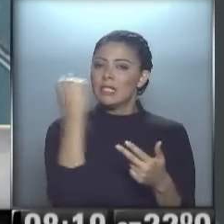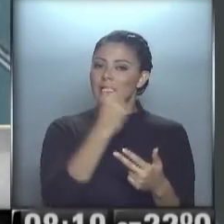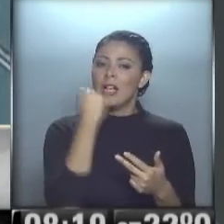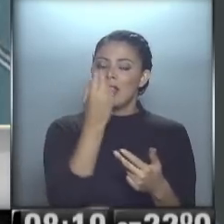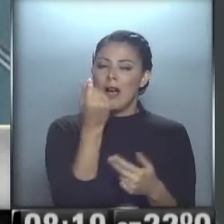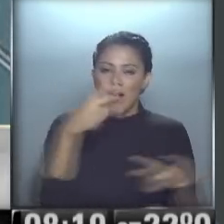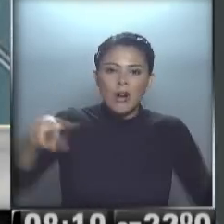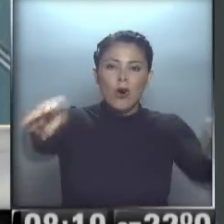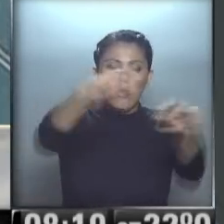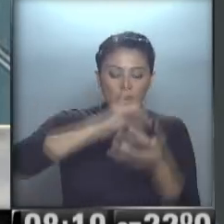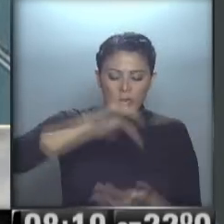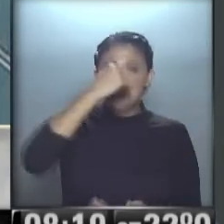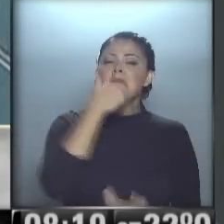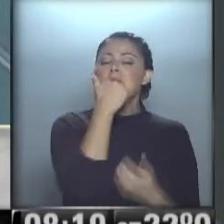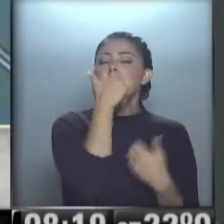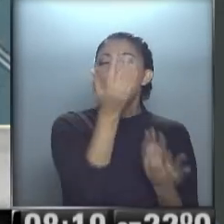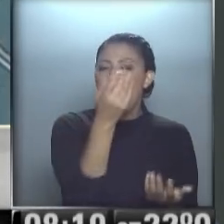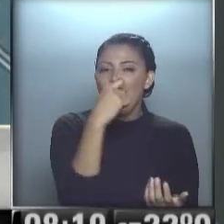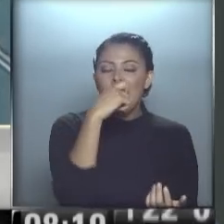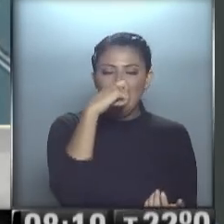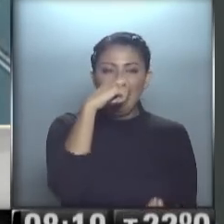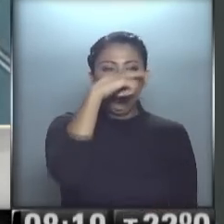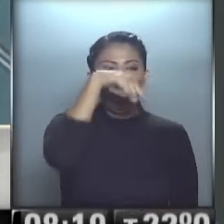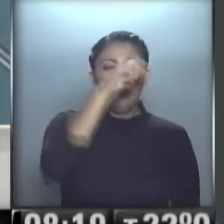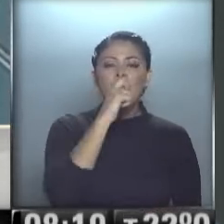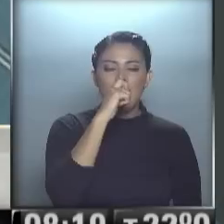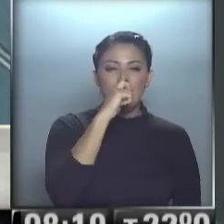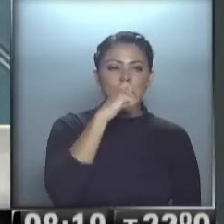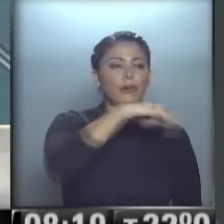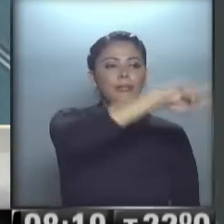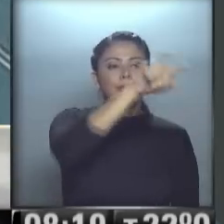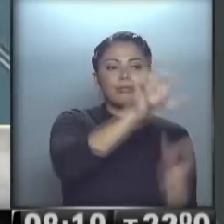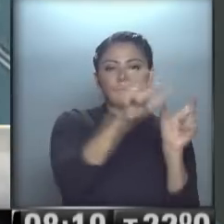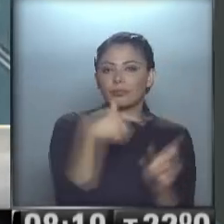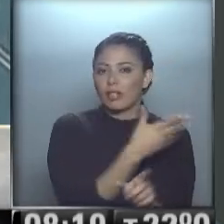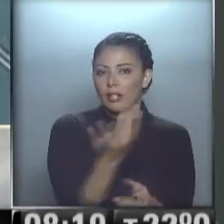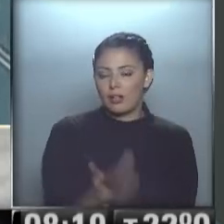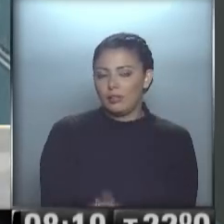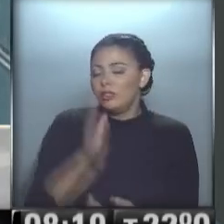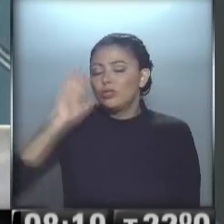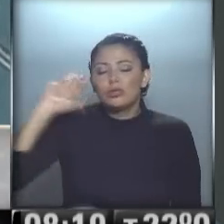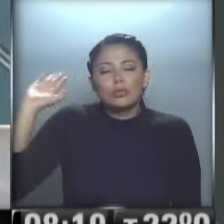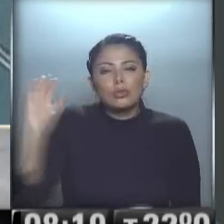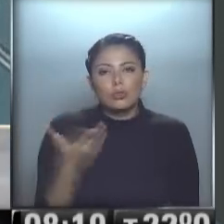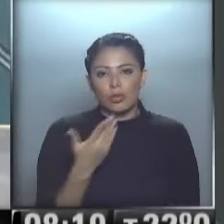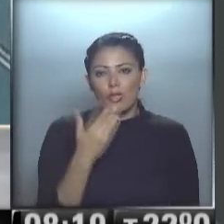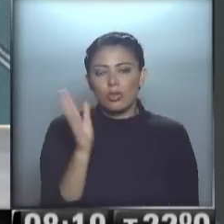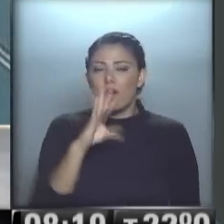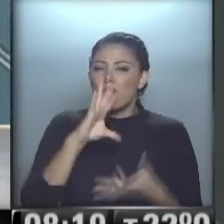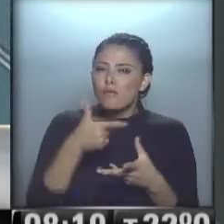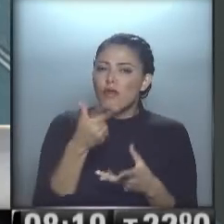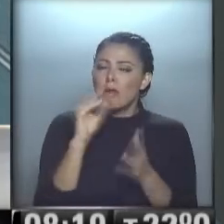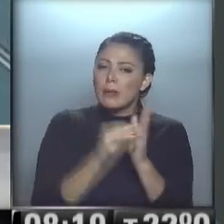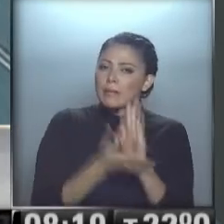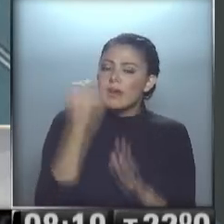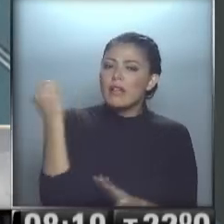de sus ingresos y no les importa absolutamente nada respecto al consumidor y todas estas eh estos mecanismos que